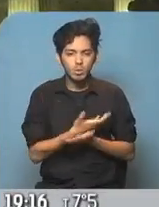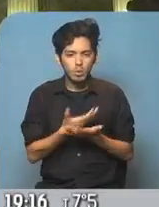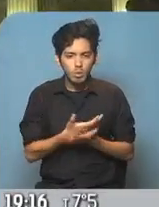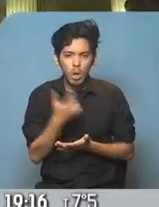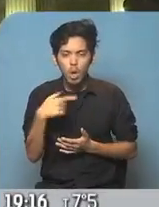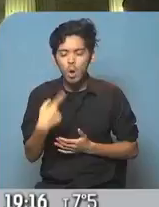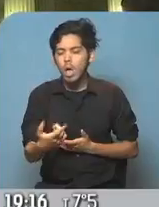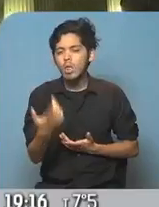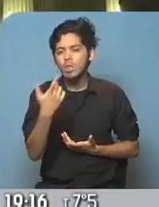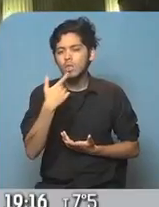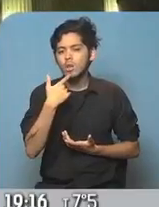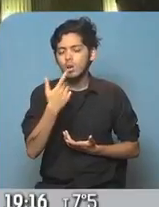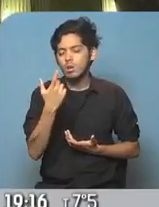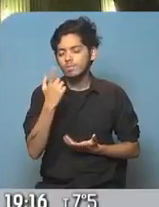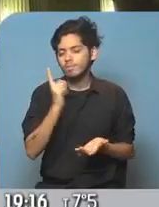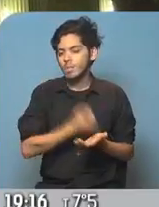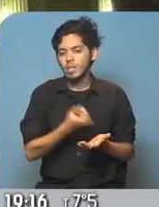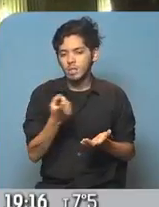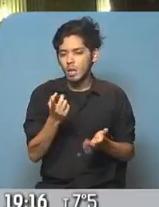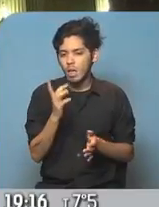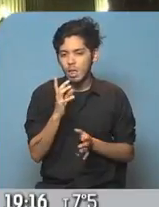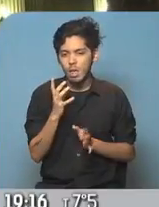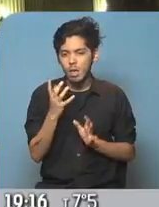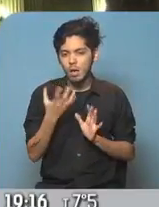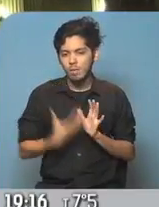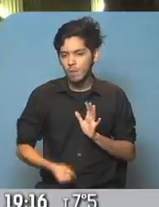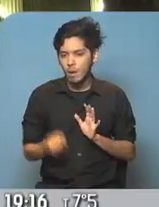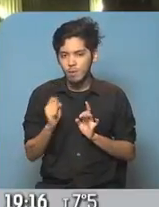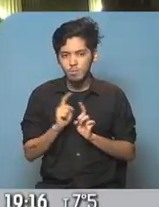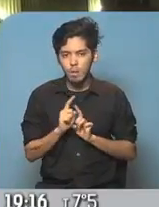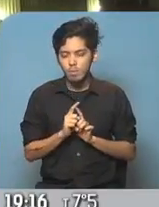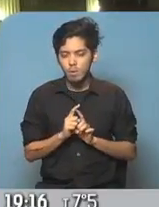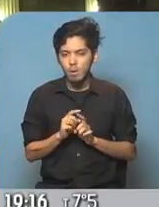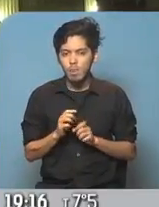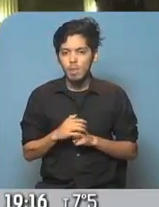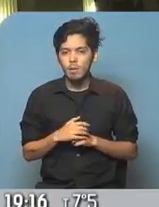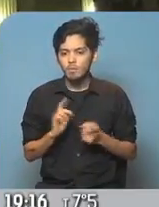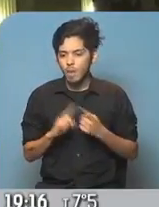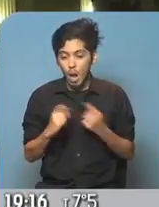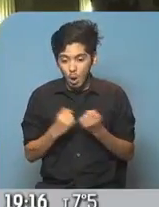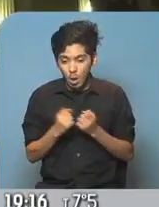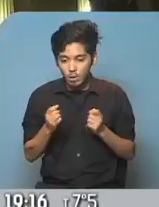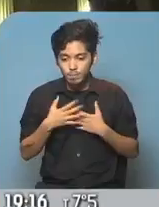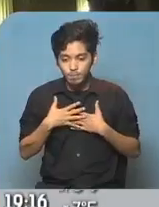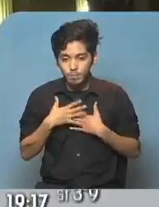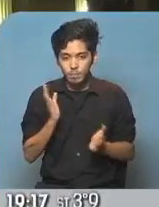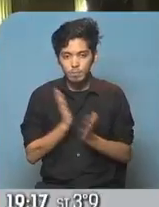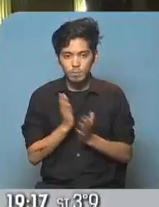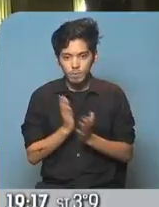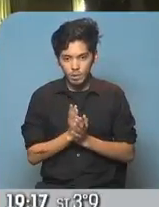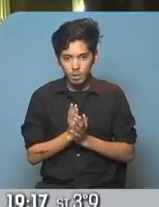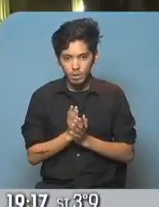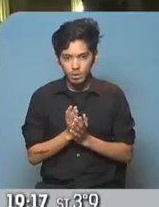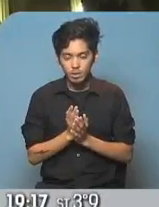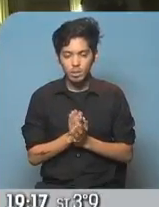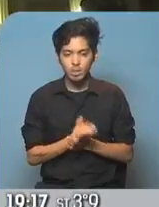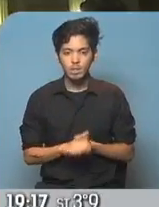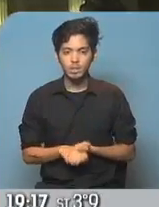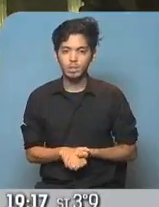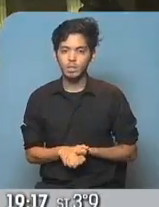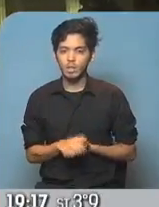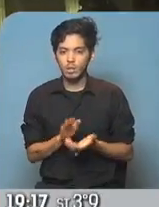decide eliminar a su propio hijo. Pero no estoy de acuerdo en crear un derecho irrestricto